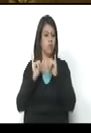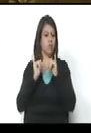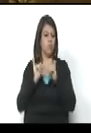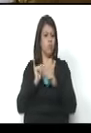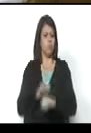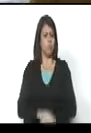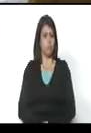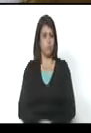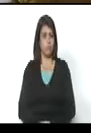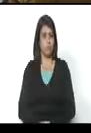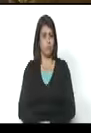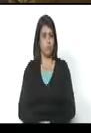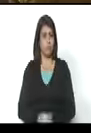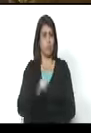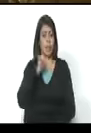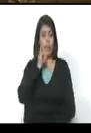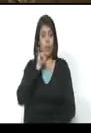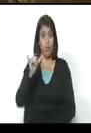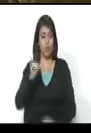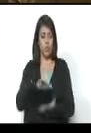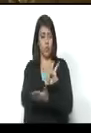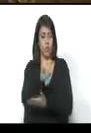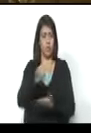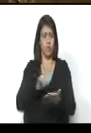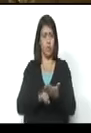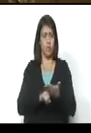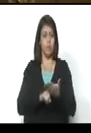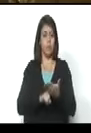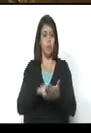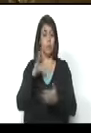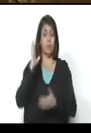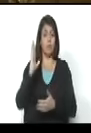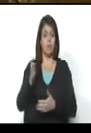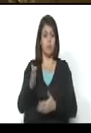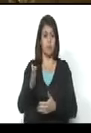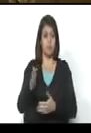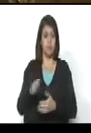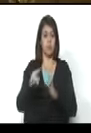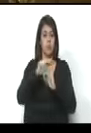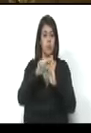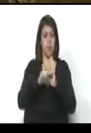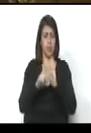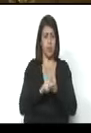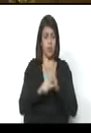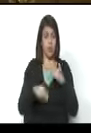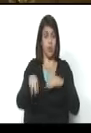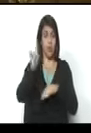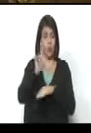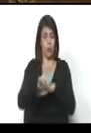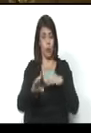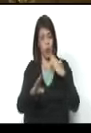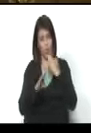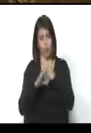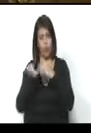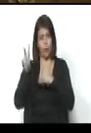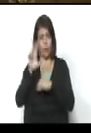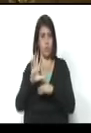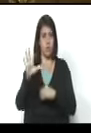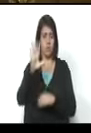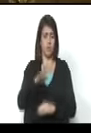de no denuncia absoluta del tema de las sanciones, el tema de las medidas coercitivas unilaterales criminales.